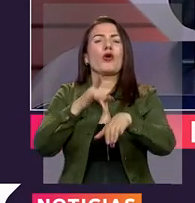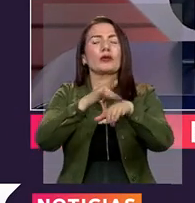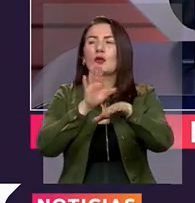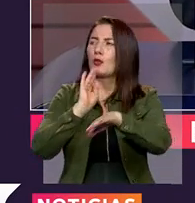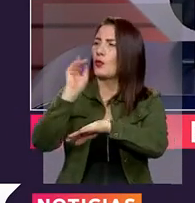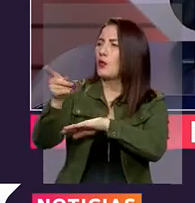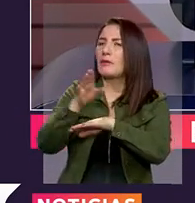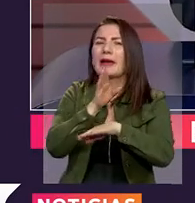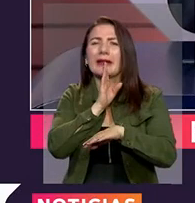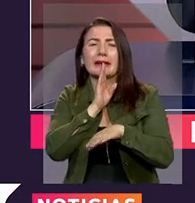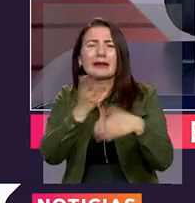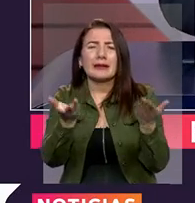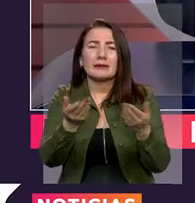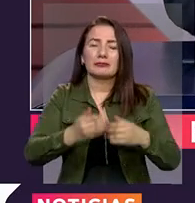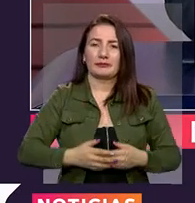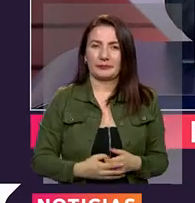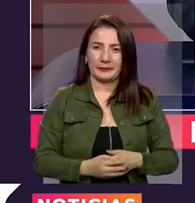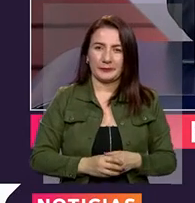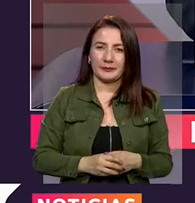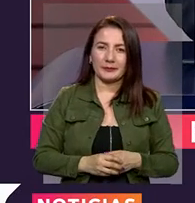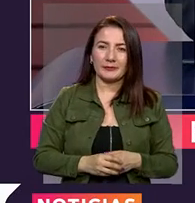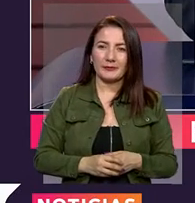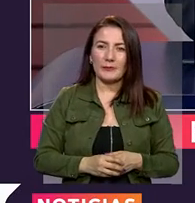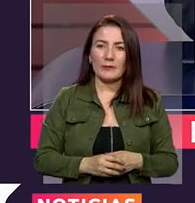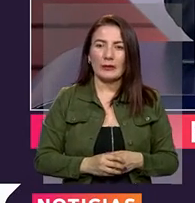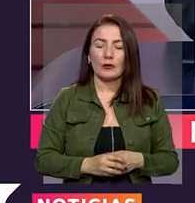de quién de que no se haya adelantado esa pedagogía?